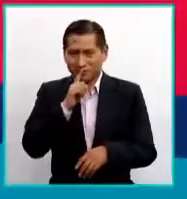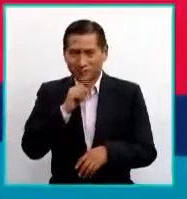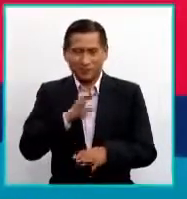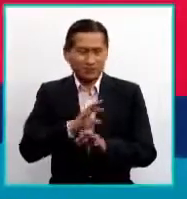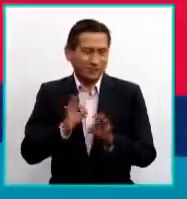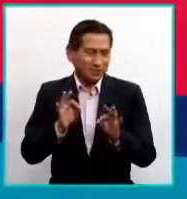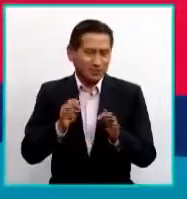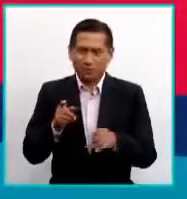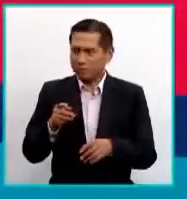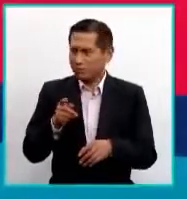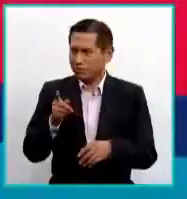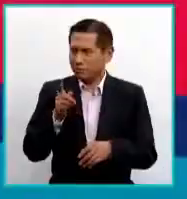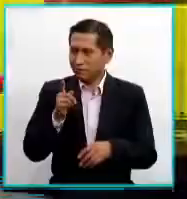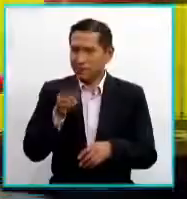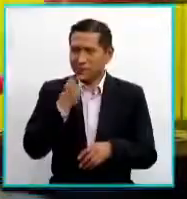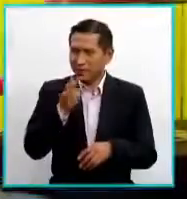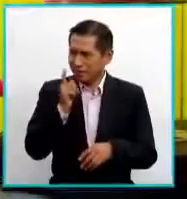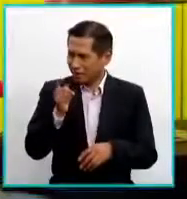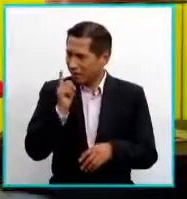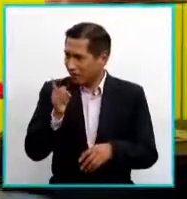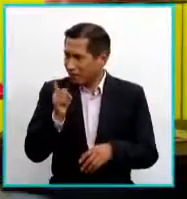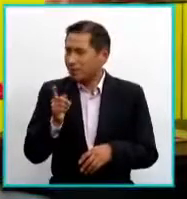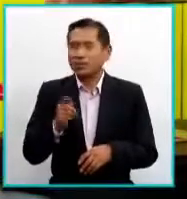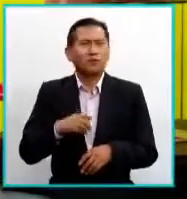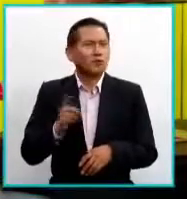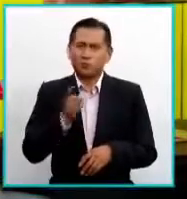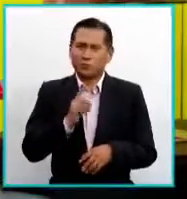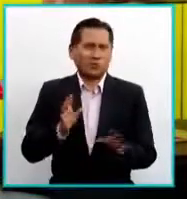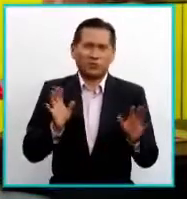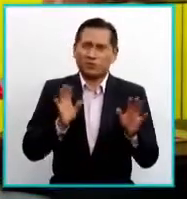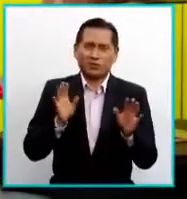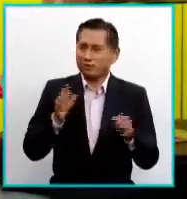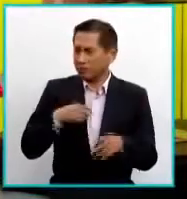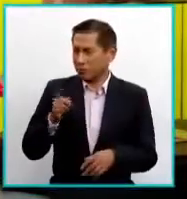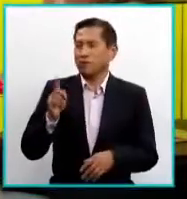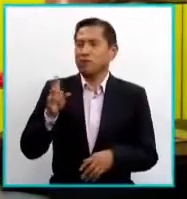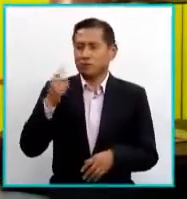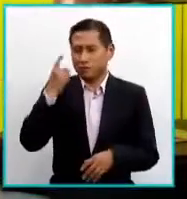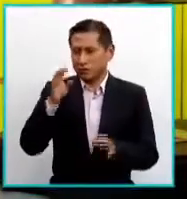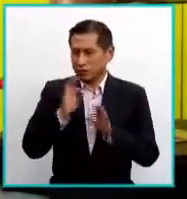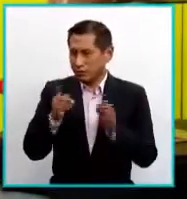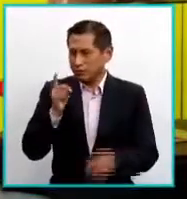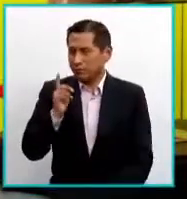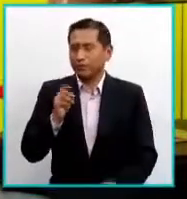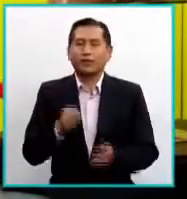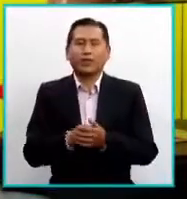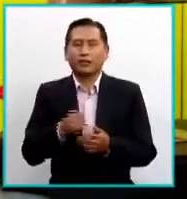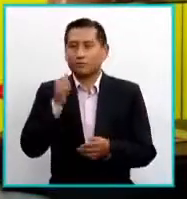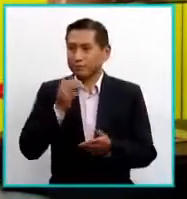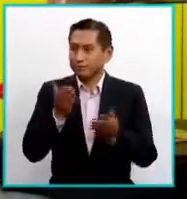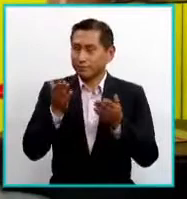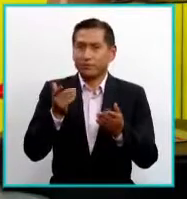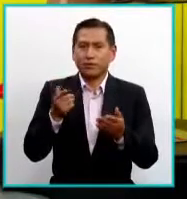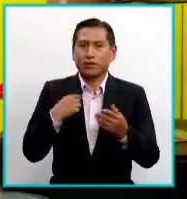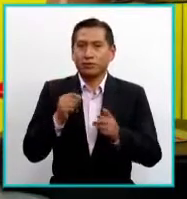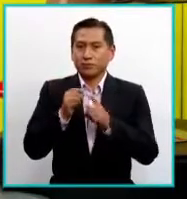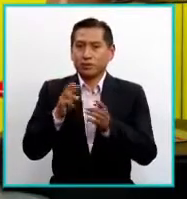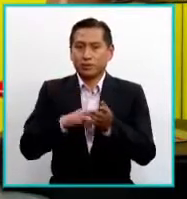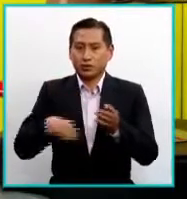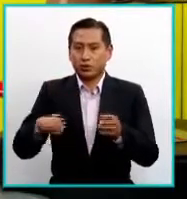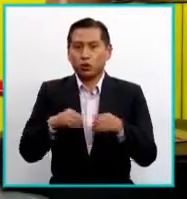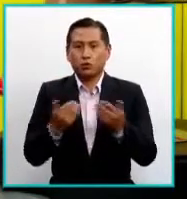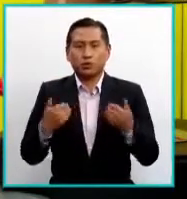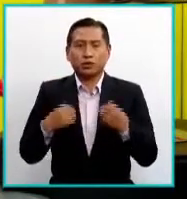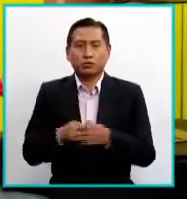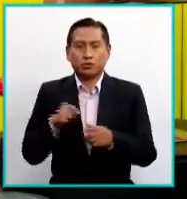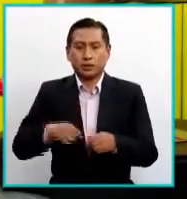tiempo. ¿Te estás riendo? ¿Por algo será? No, no. No quiero imaginarme, Genial. Bueno, Carlita, te cuento la dinámica del programa.